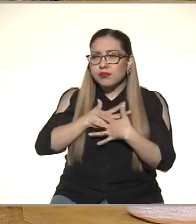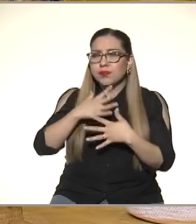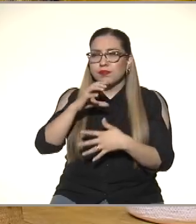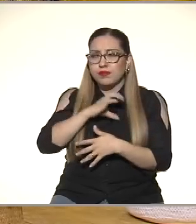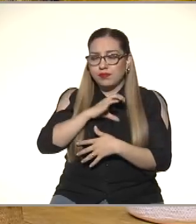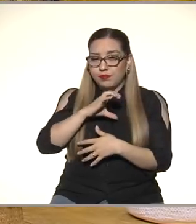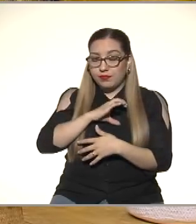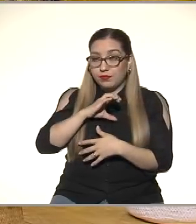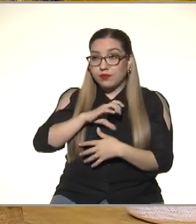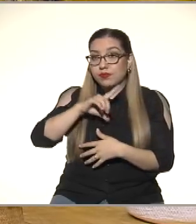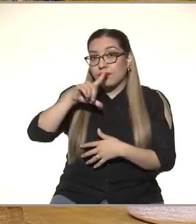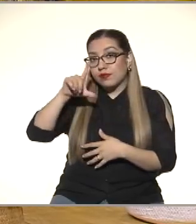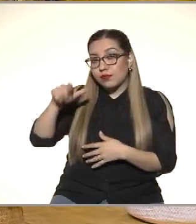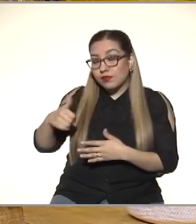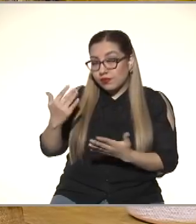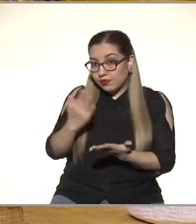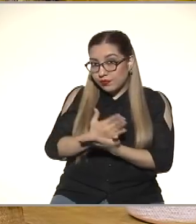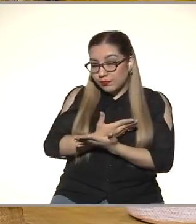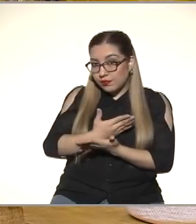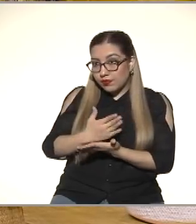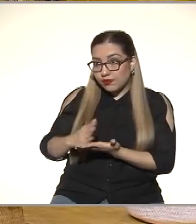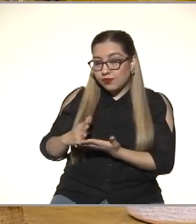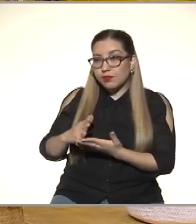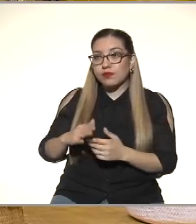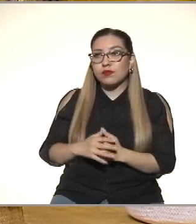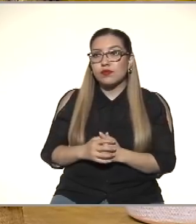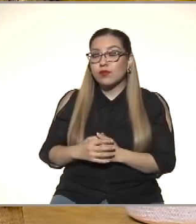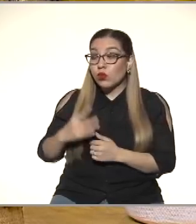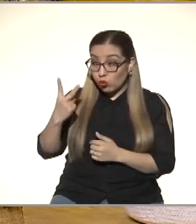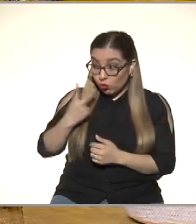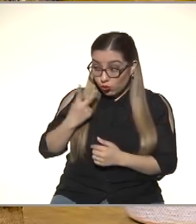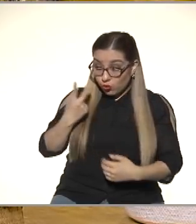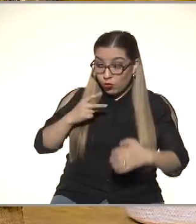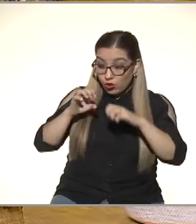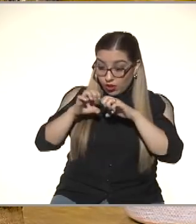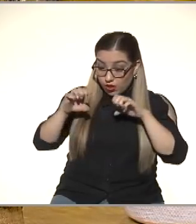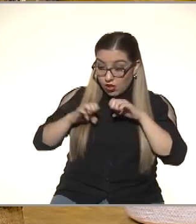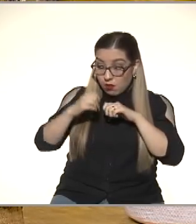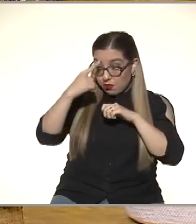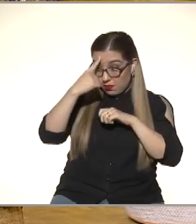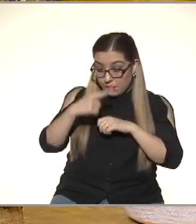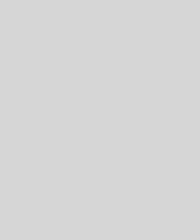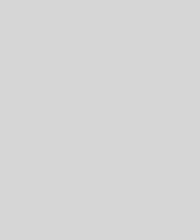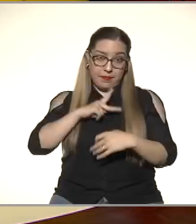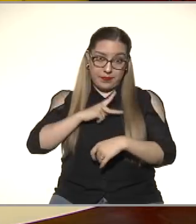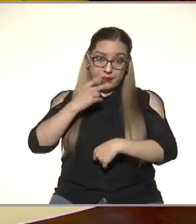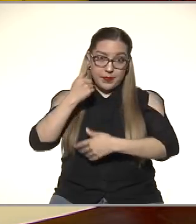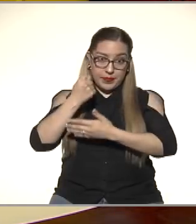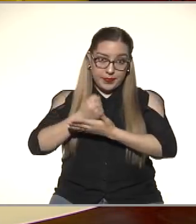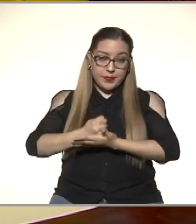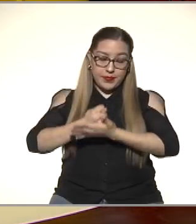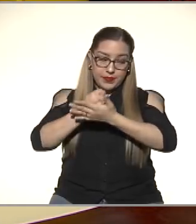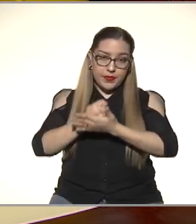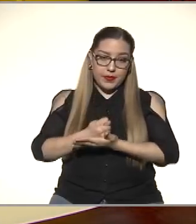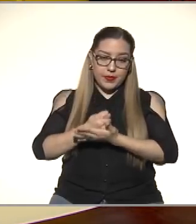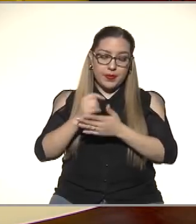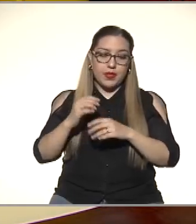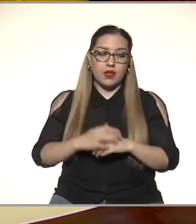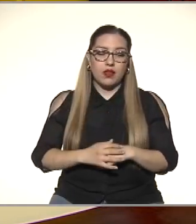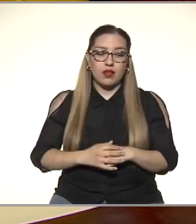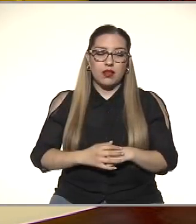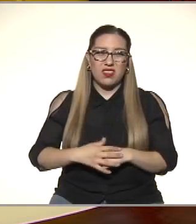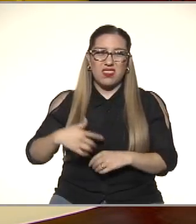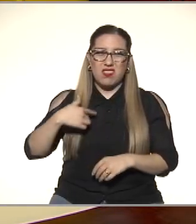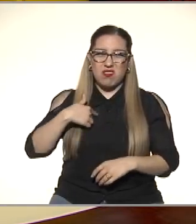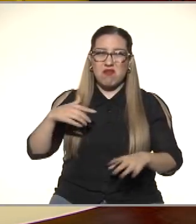El sistema parental es aquel que formamos como equipo para cuidar a nuestros hijos e hijas. Siempre tengo mucho cuidado de no